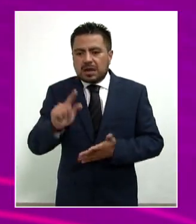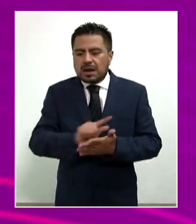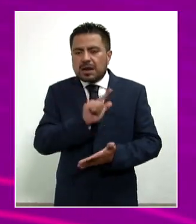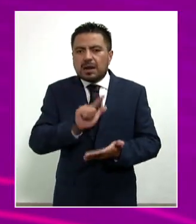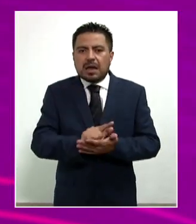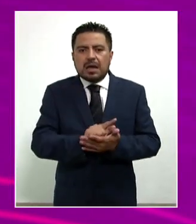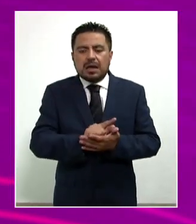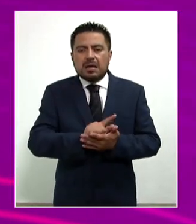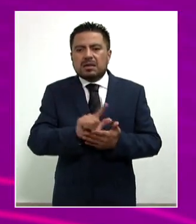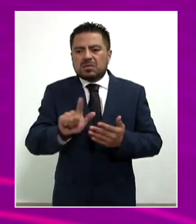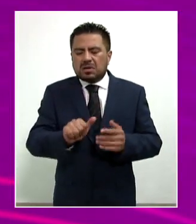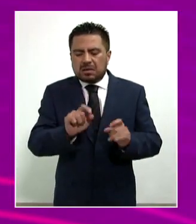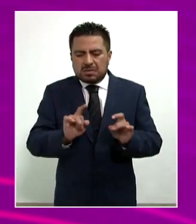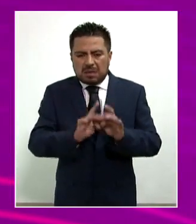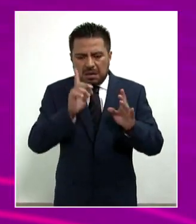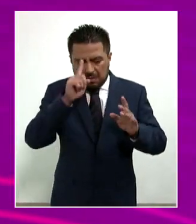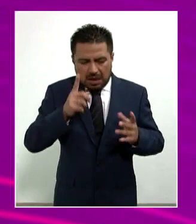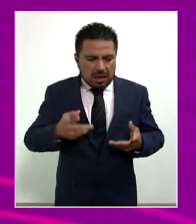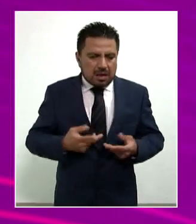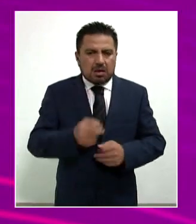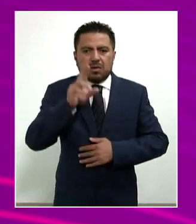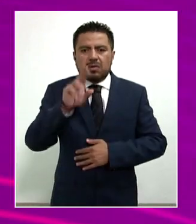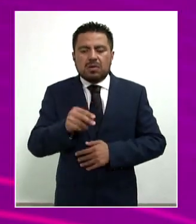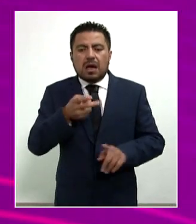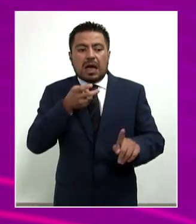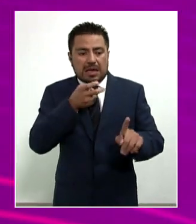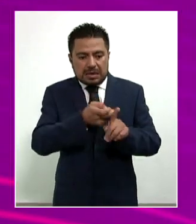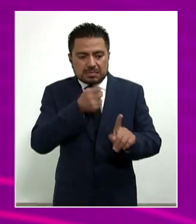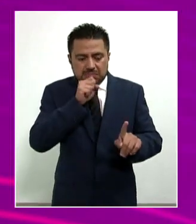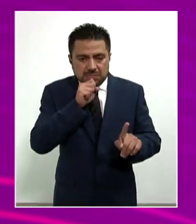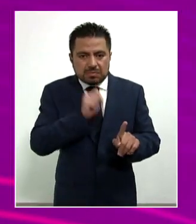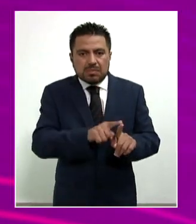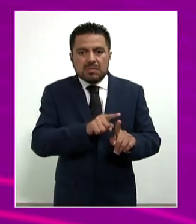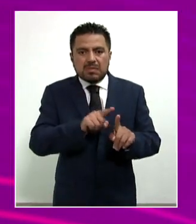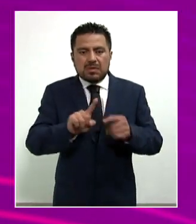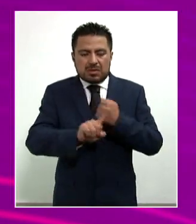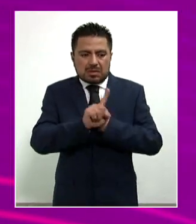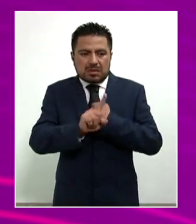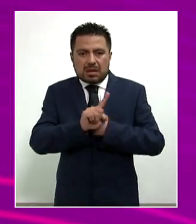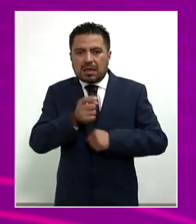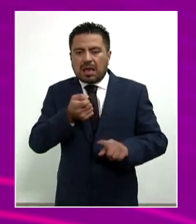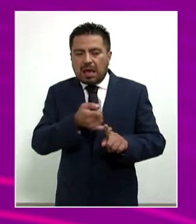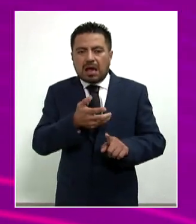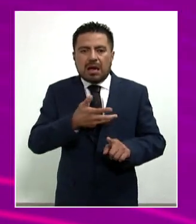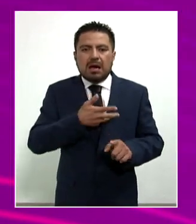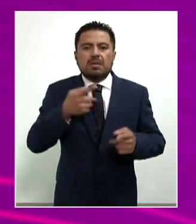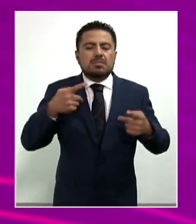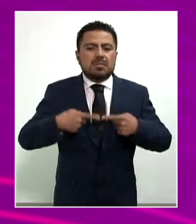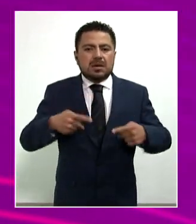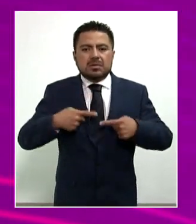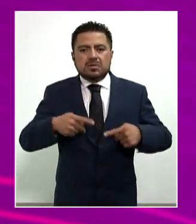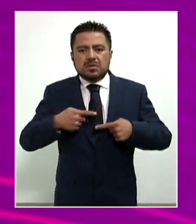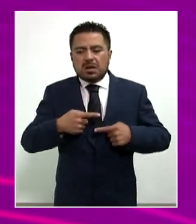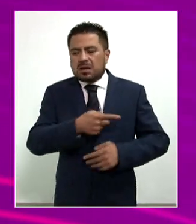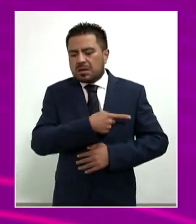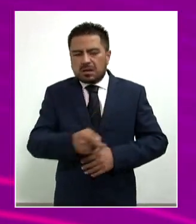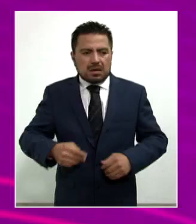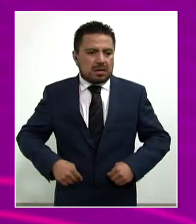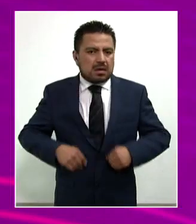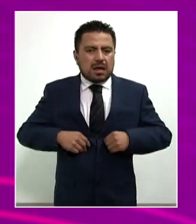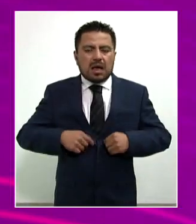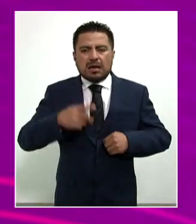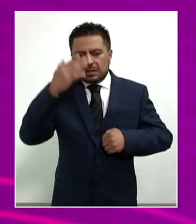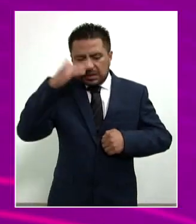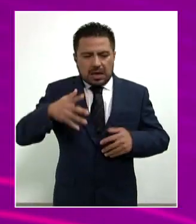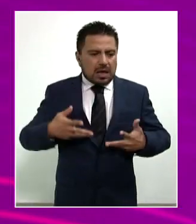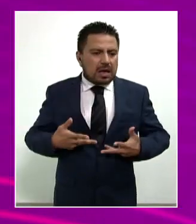y lo dan cosas para que no lo malgasten. Ahí también es un prejuicio. La persona que vive en pobreza sabe en qué